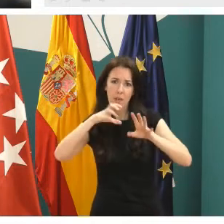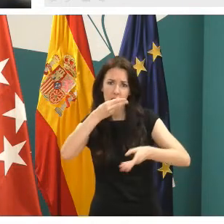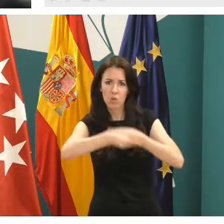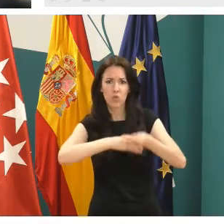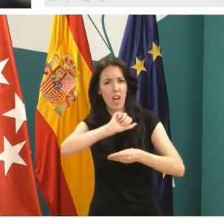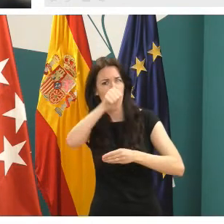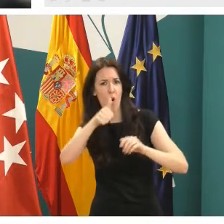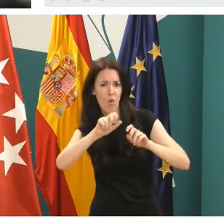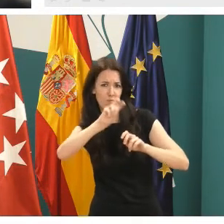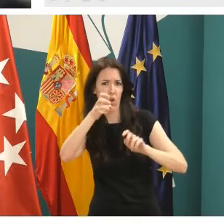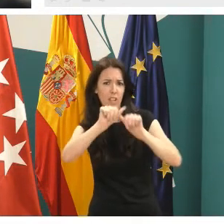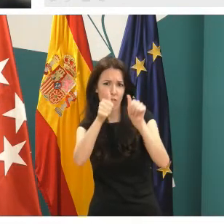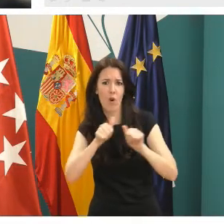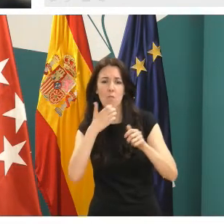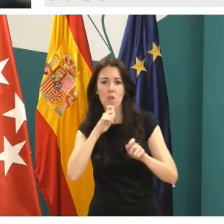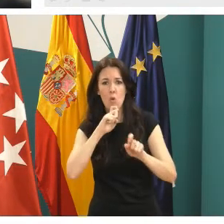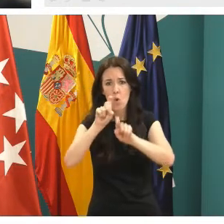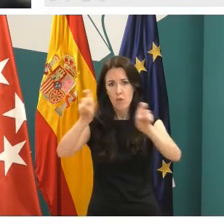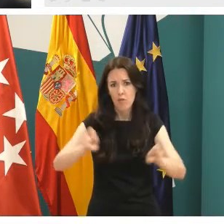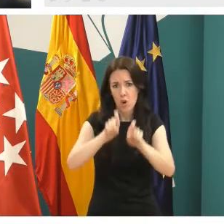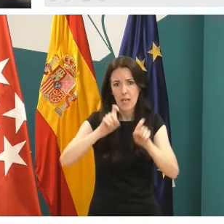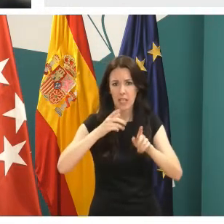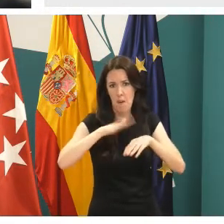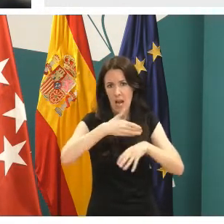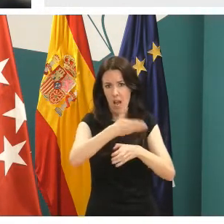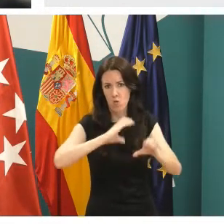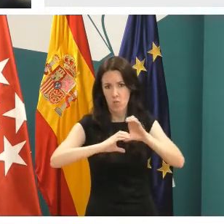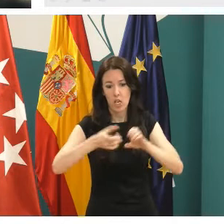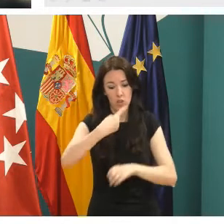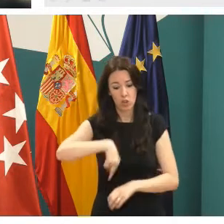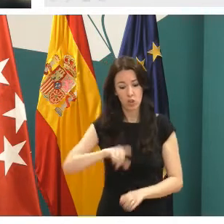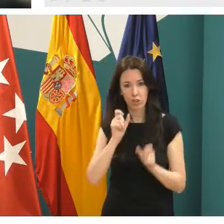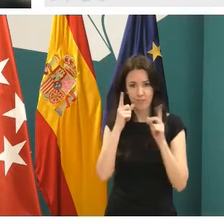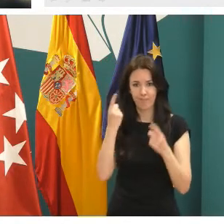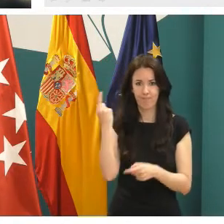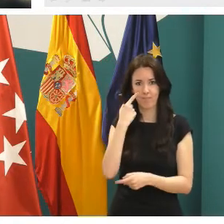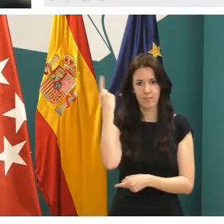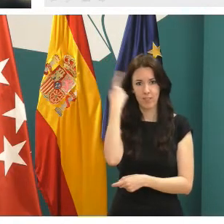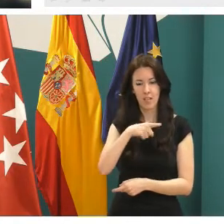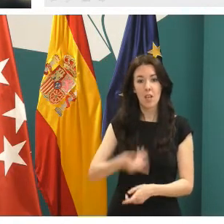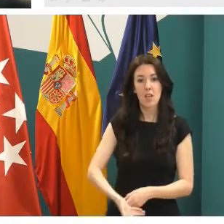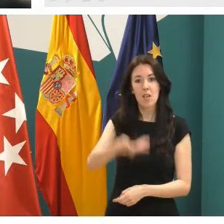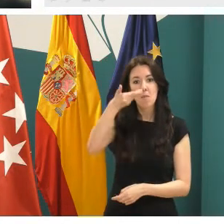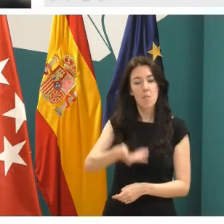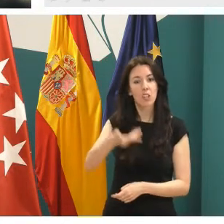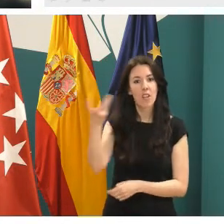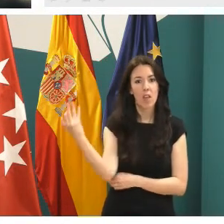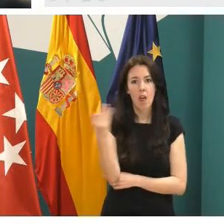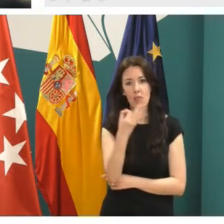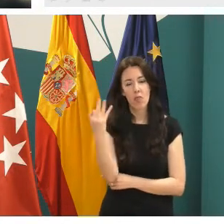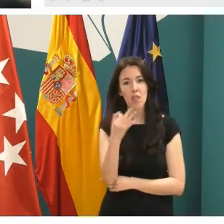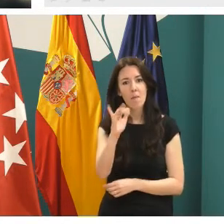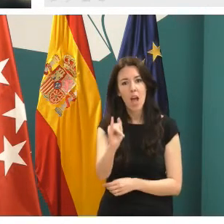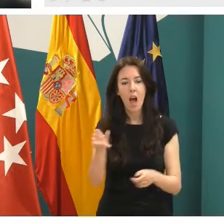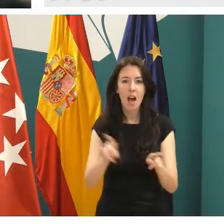estos medios informáticos y también para que nosotros tengamos en cuenta la importancia que pueden tener de